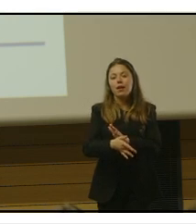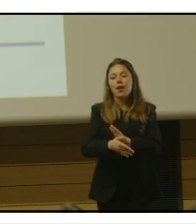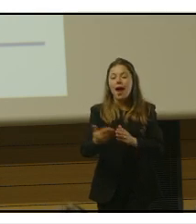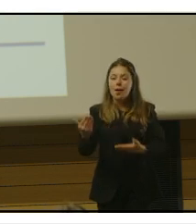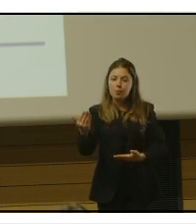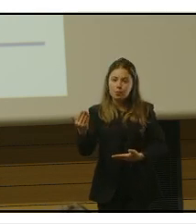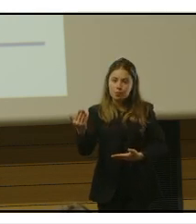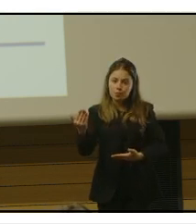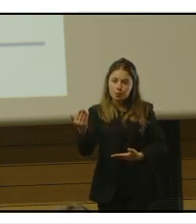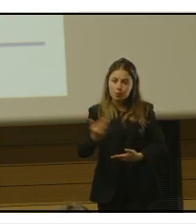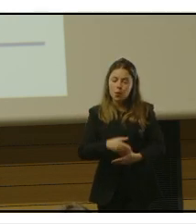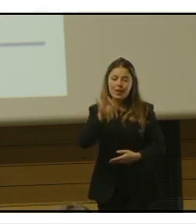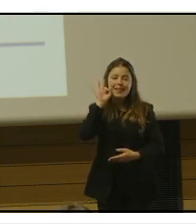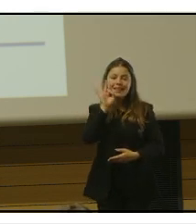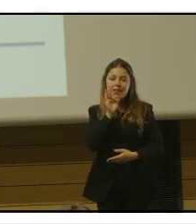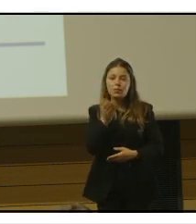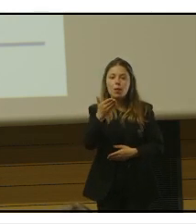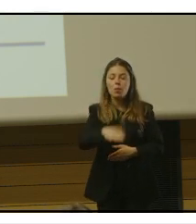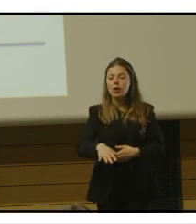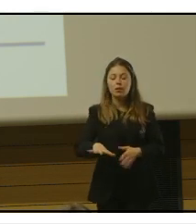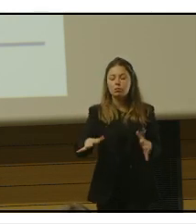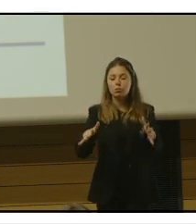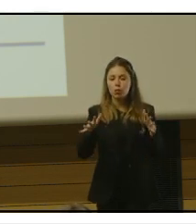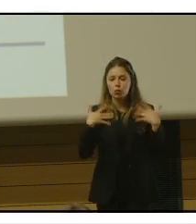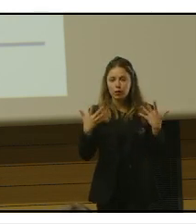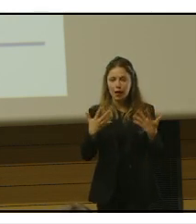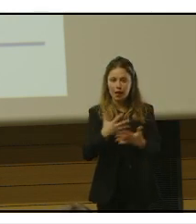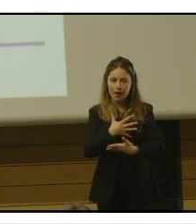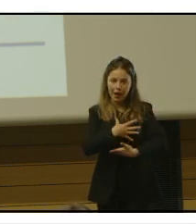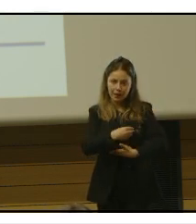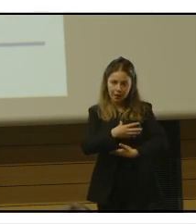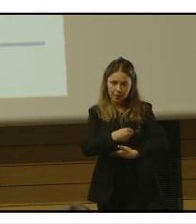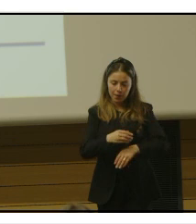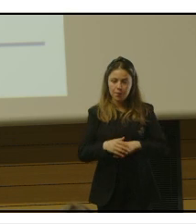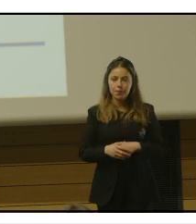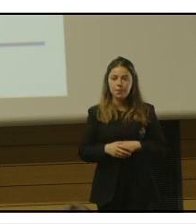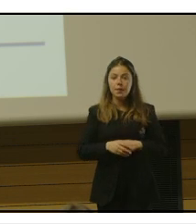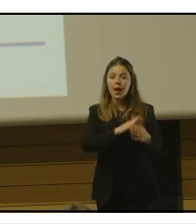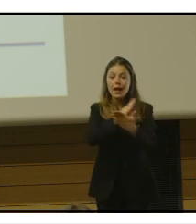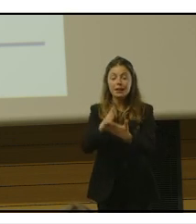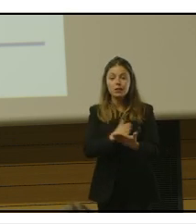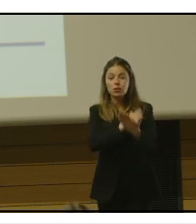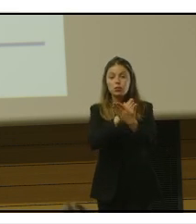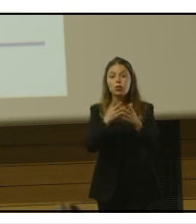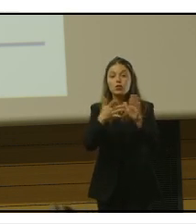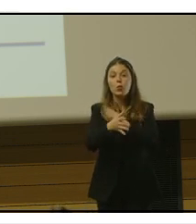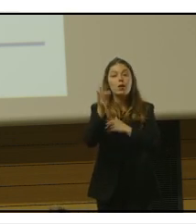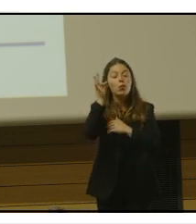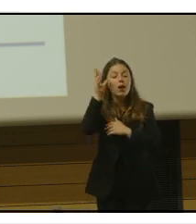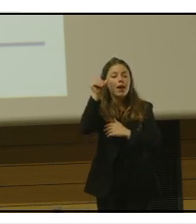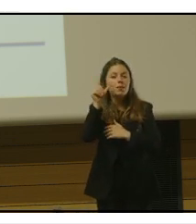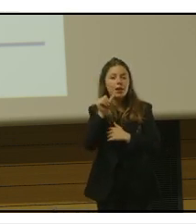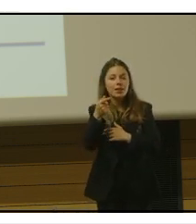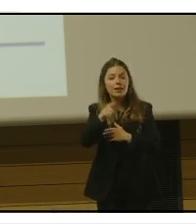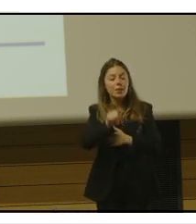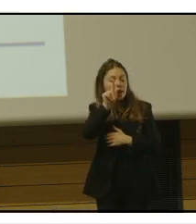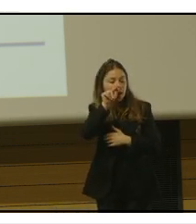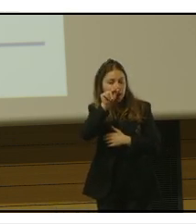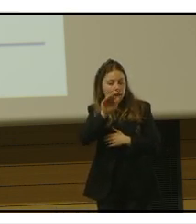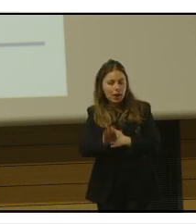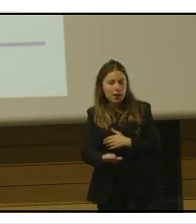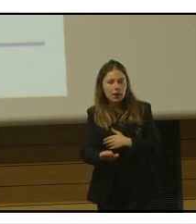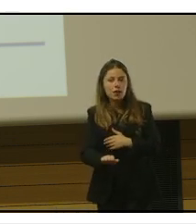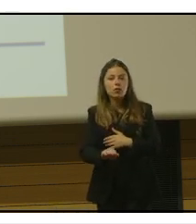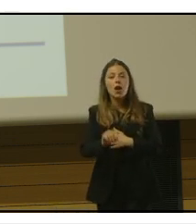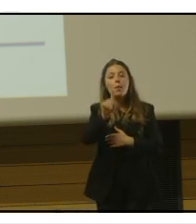que tiene en el síndrome de la muerte súbita del lactante. En este caso, los estudios que se hacen sobre mujeres embarazadas y sobre niños en